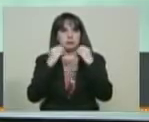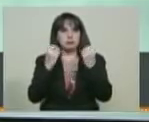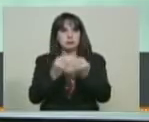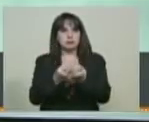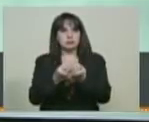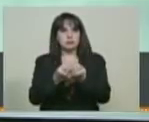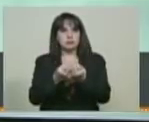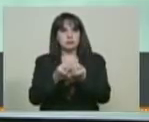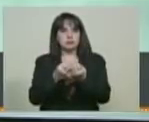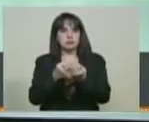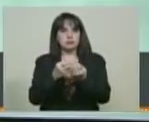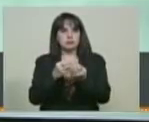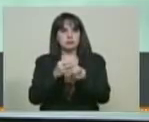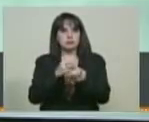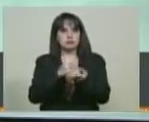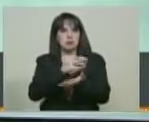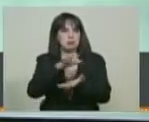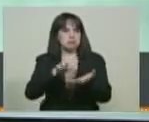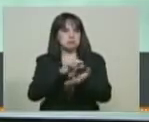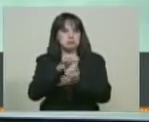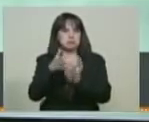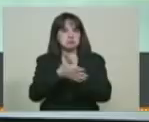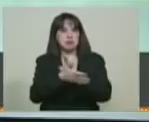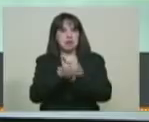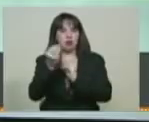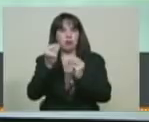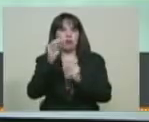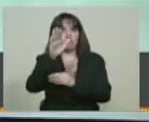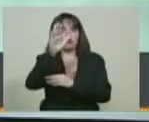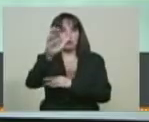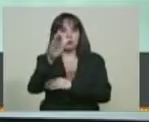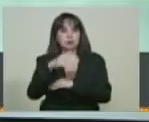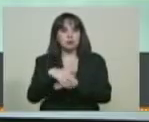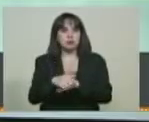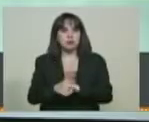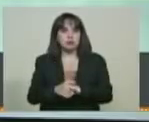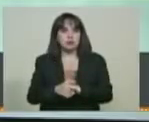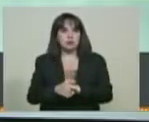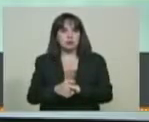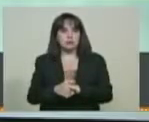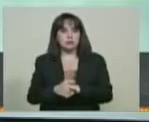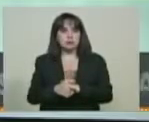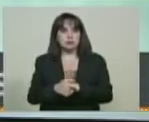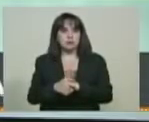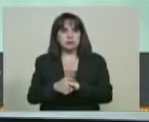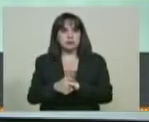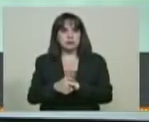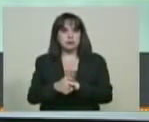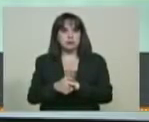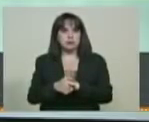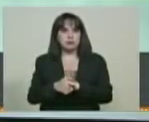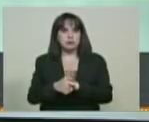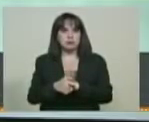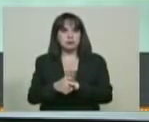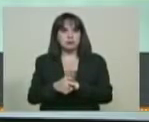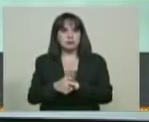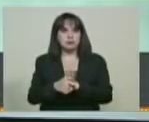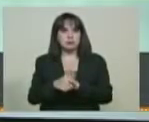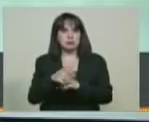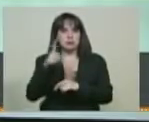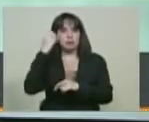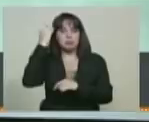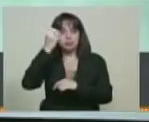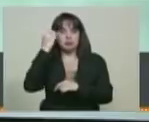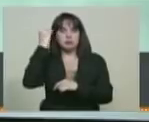Es un problema ya de futuro, pues. Piensen ustedes en el futuro, en 20 años. ¿Dónde